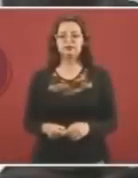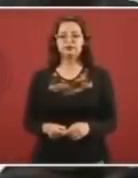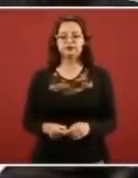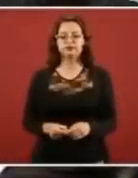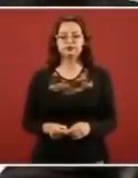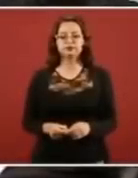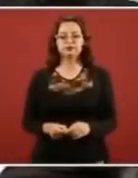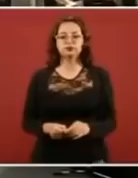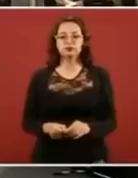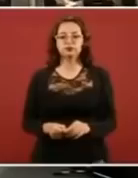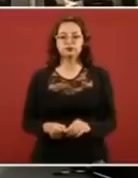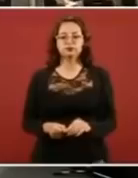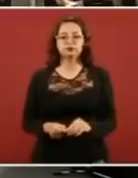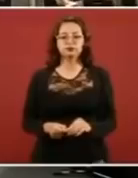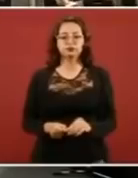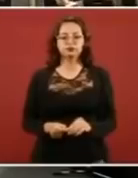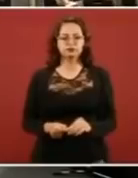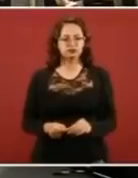Réplica, ¿por qué?